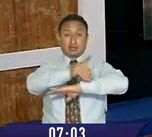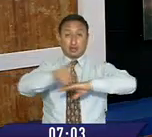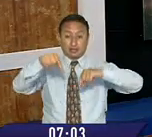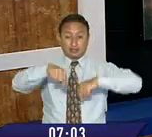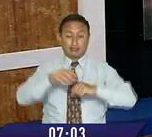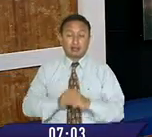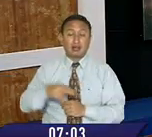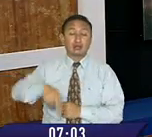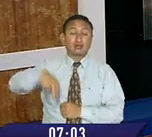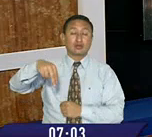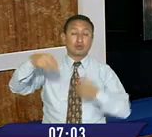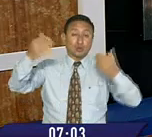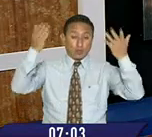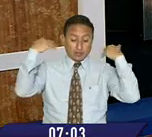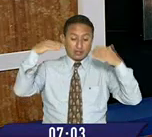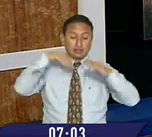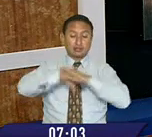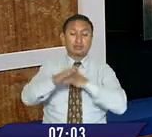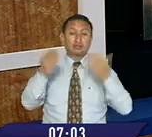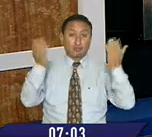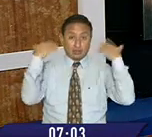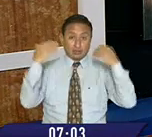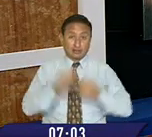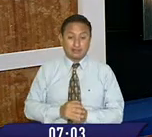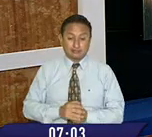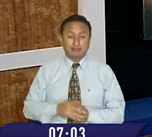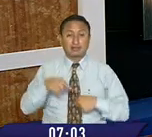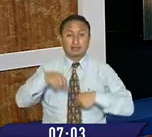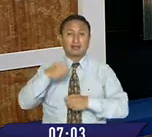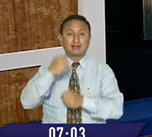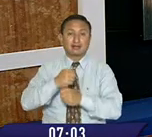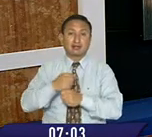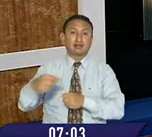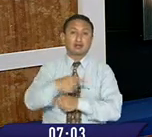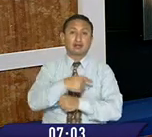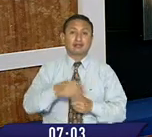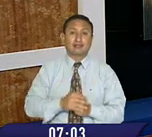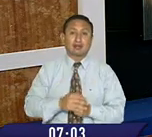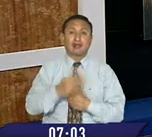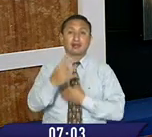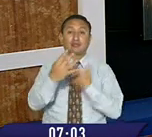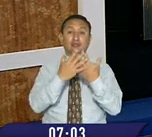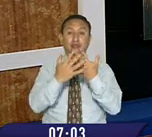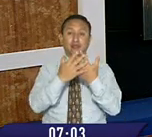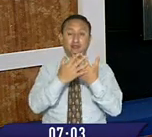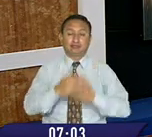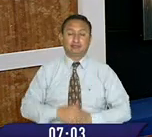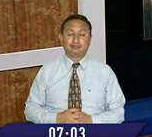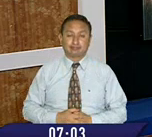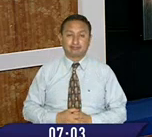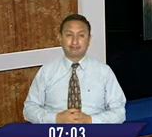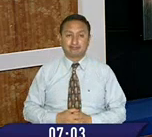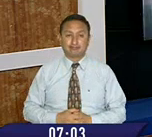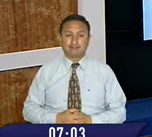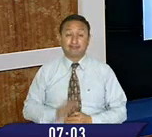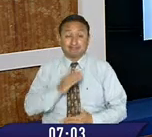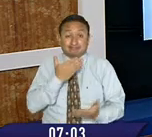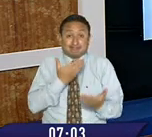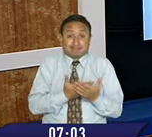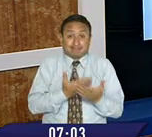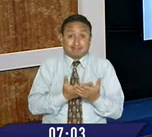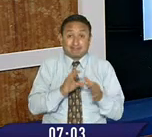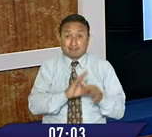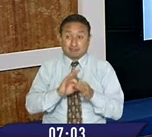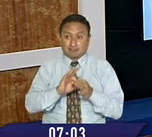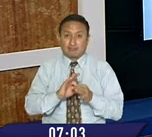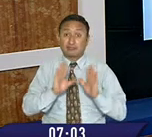de Guayaquil, ingreso a la Perla del Pacífico, donde funciona la penitenciaría del litoral. Adelante estudios, buenos días. Gracias a Carlos Julio Gurumendi, menos mal